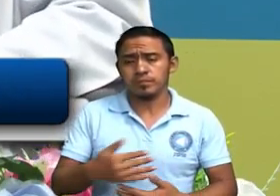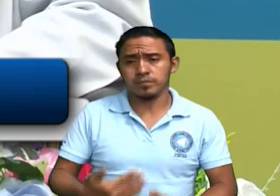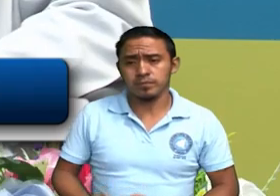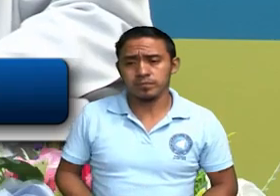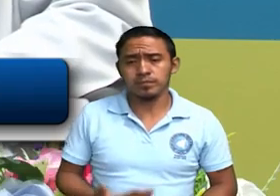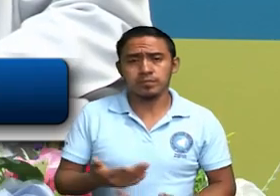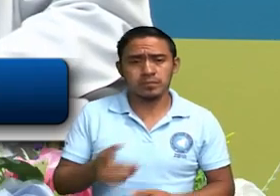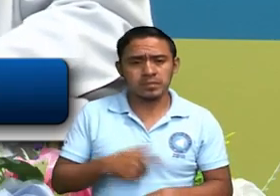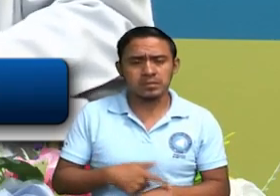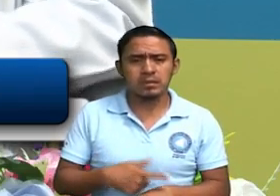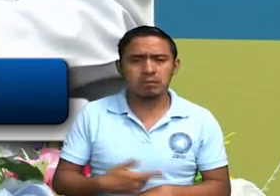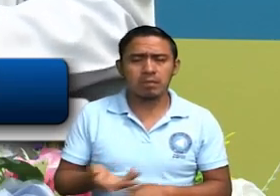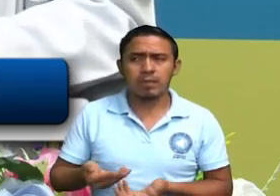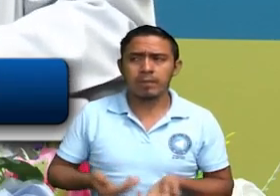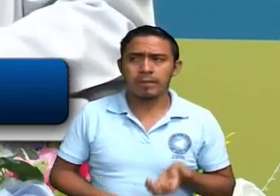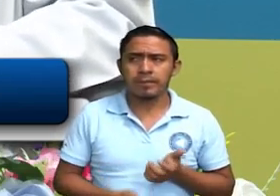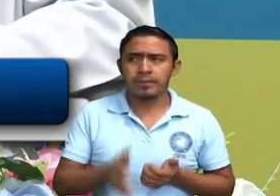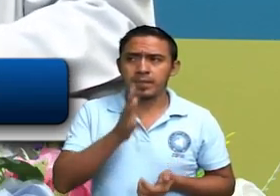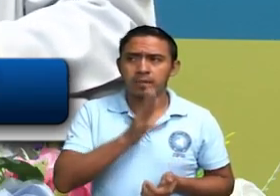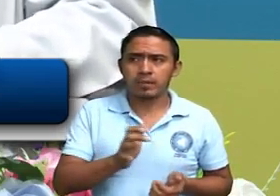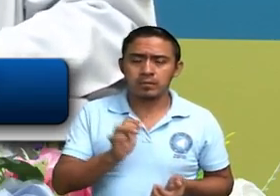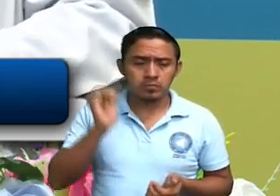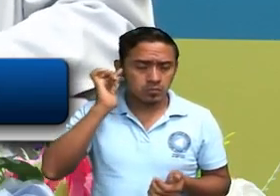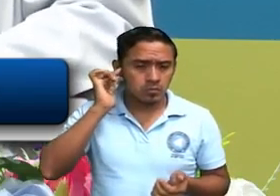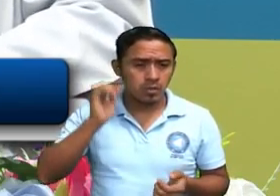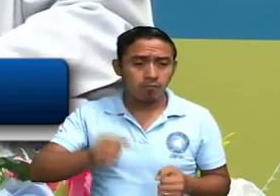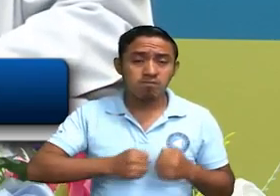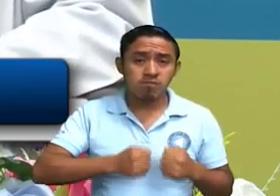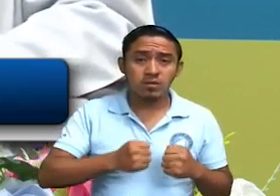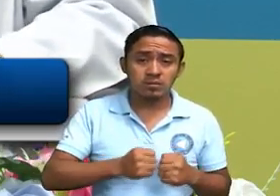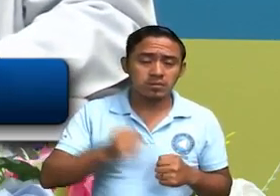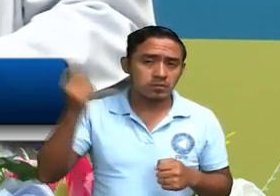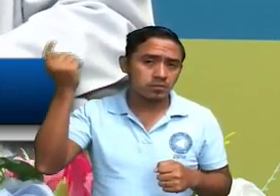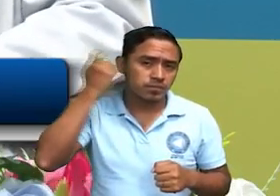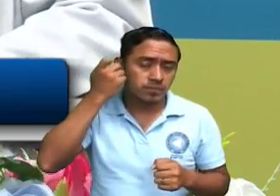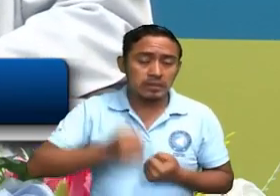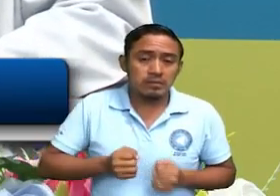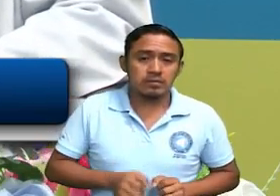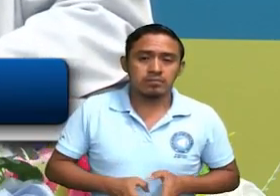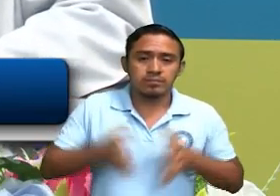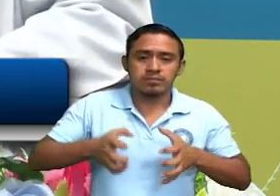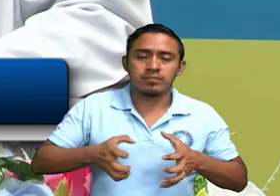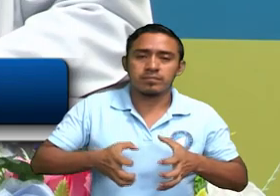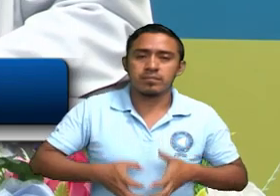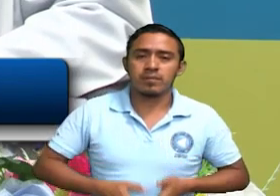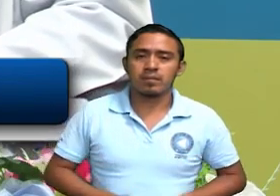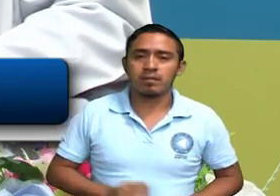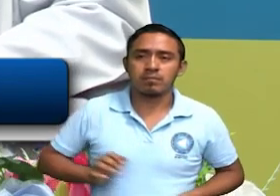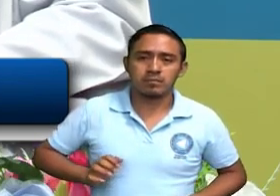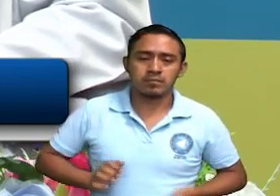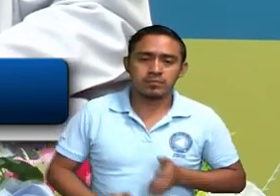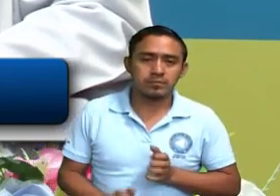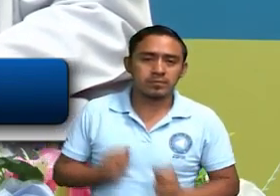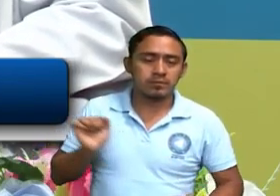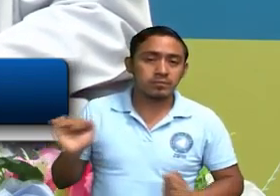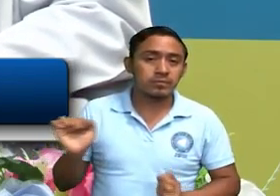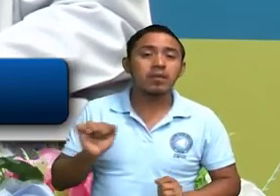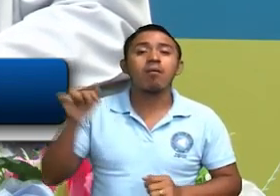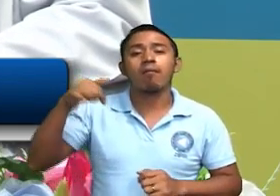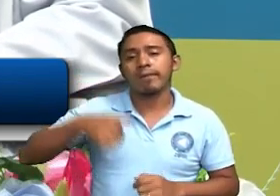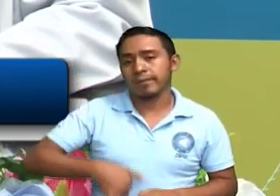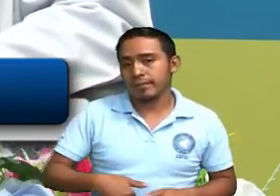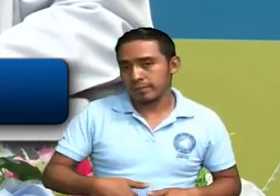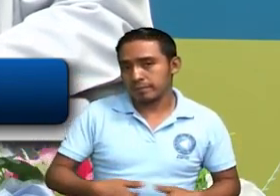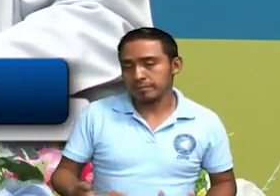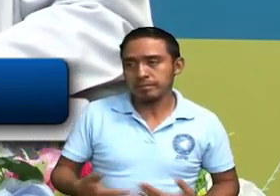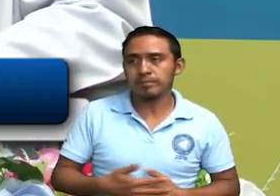Durante su embarazo, y es que escucha tal vez algunos sonidos fuertes y se asusta. ¿Ve? Lo mismo podemos